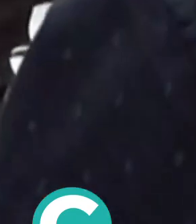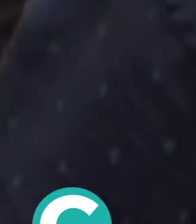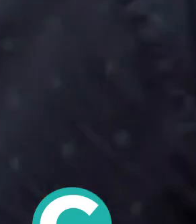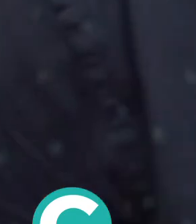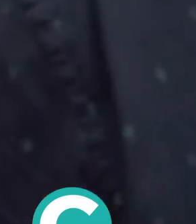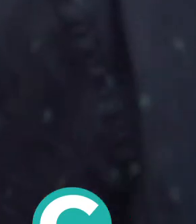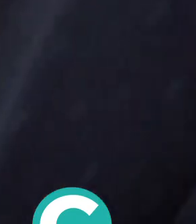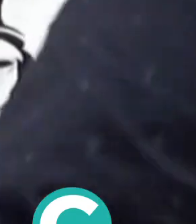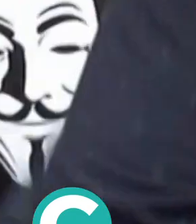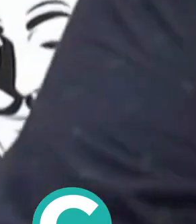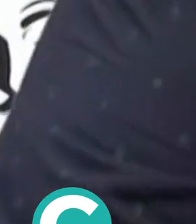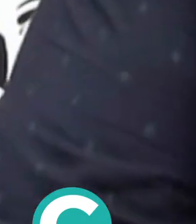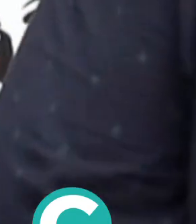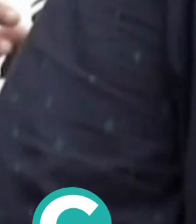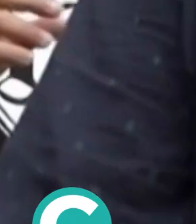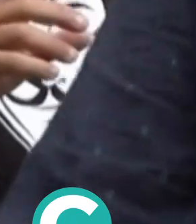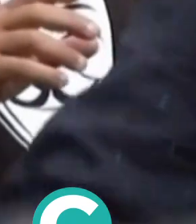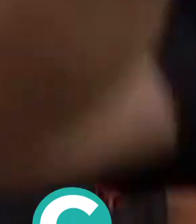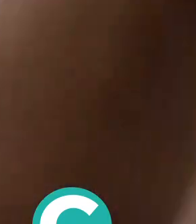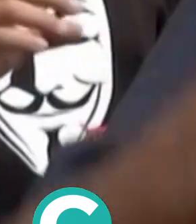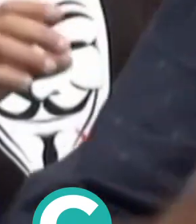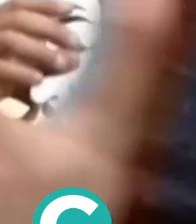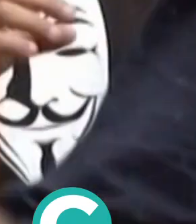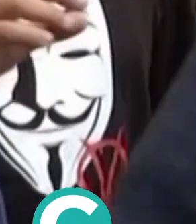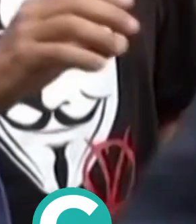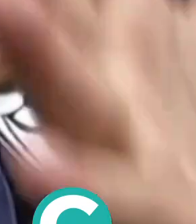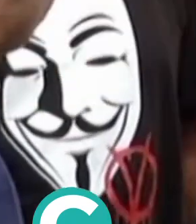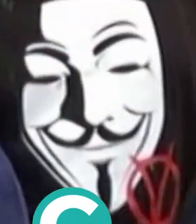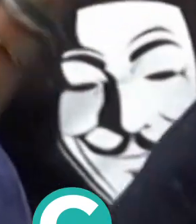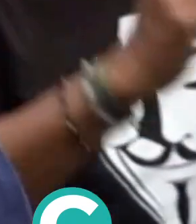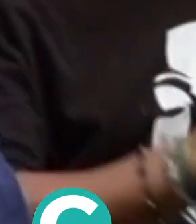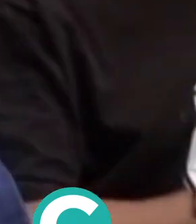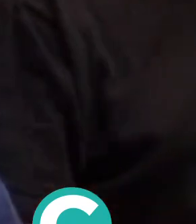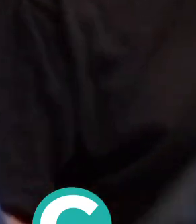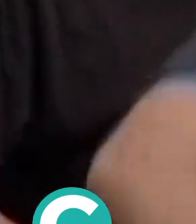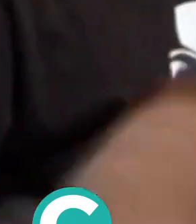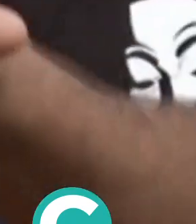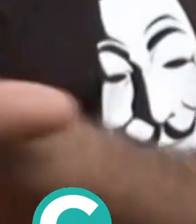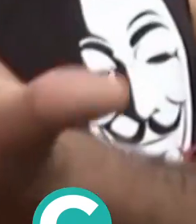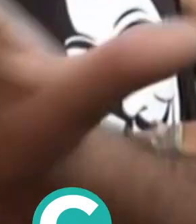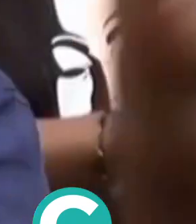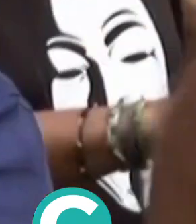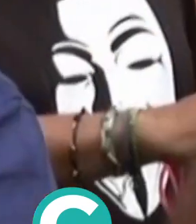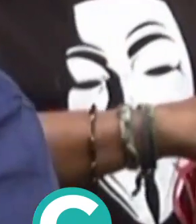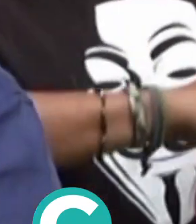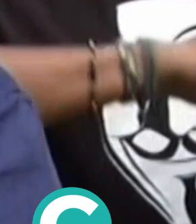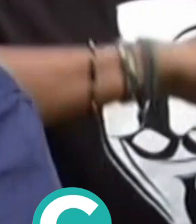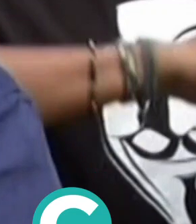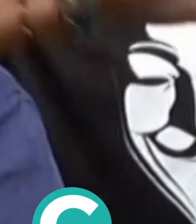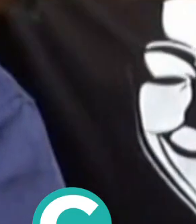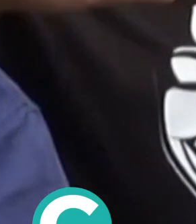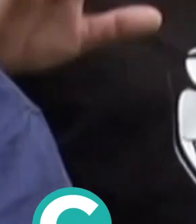puedo más. Y a dos perdaños de unos aplausos, todo quedó en